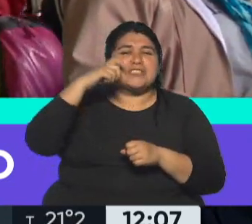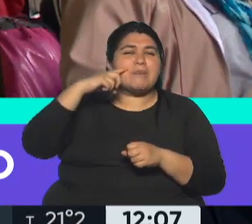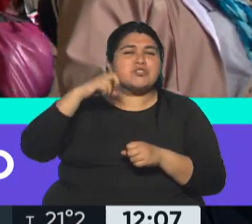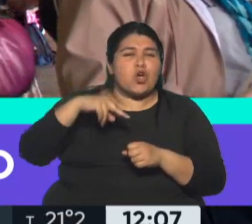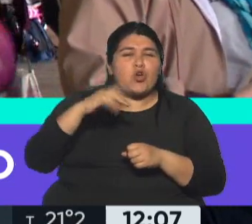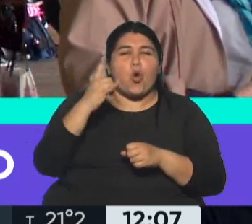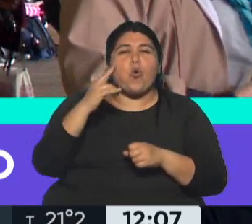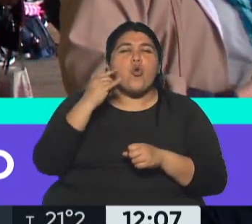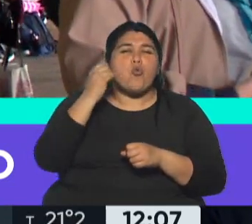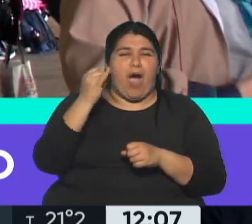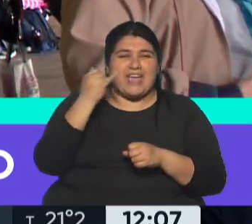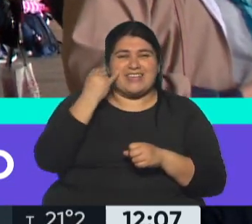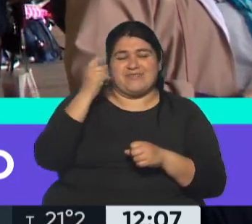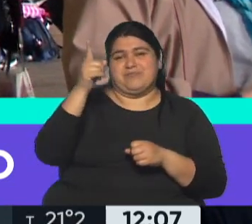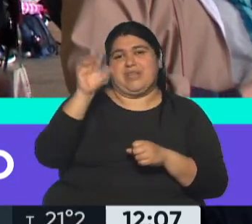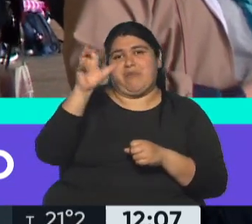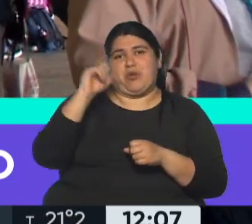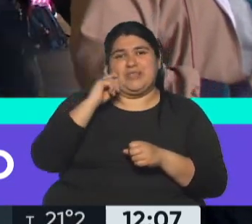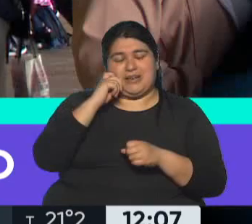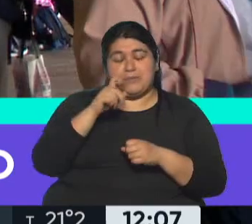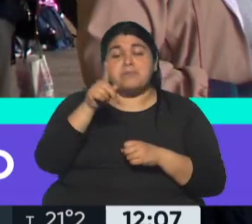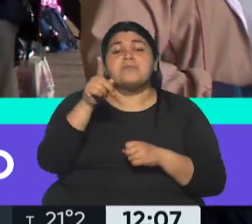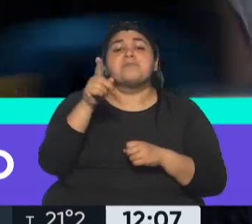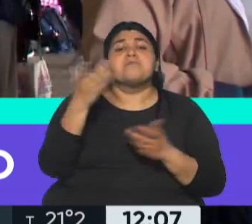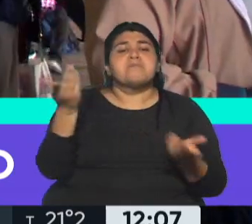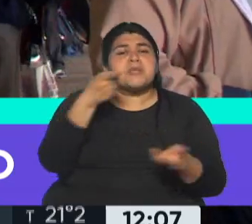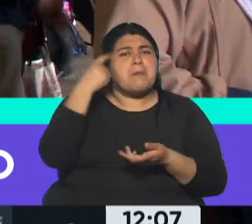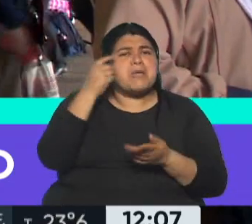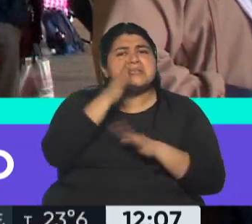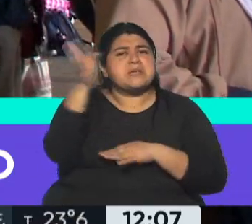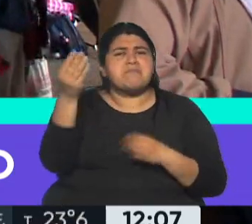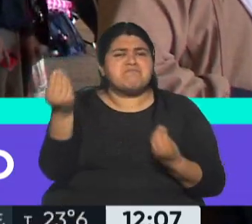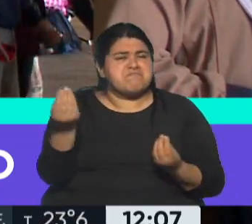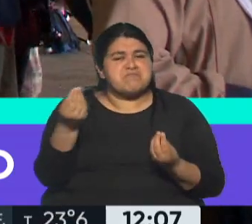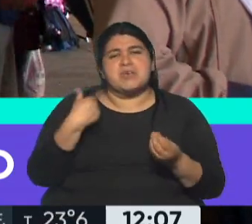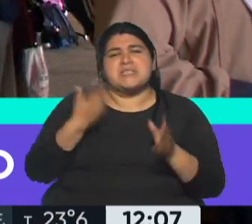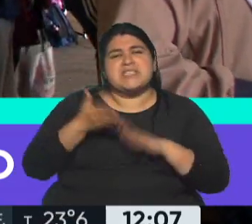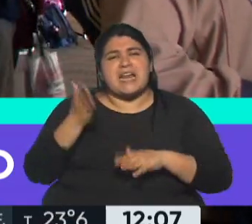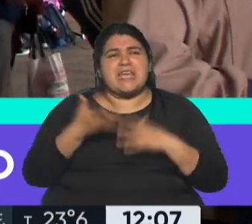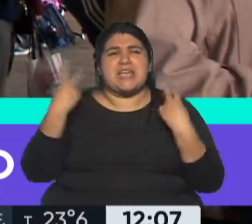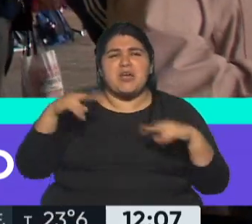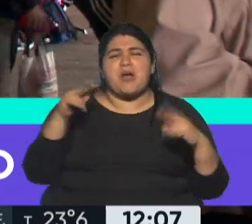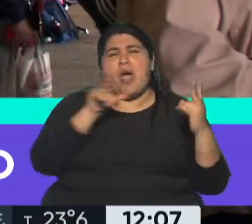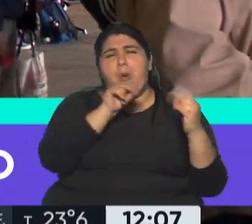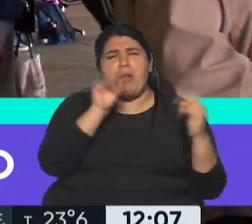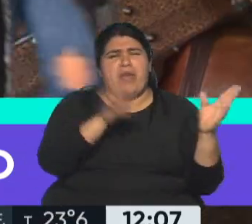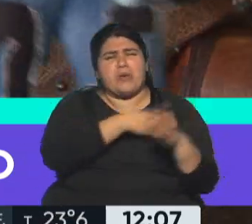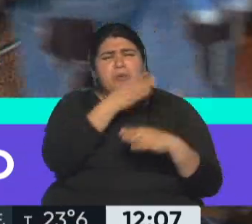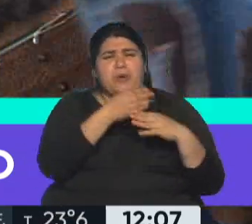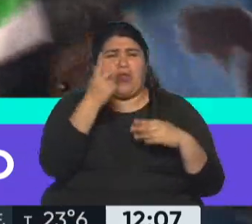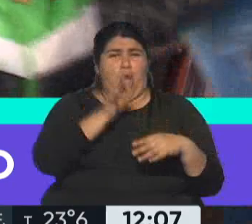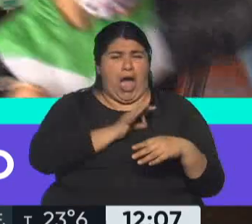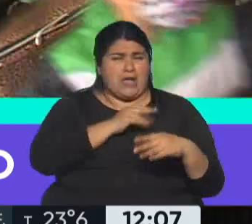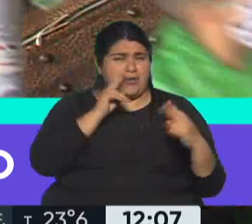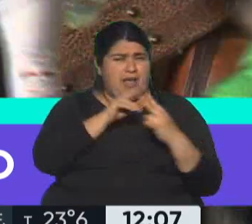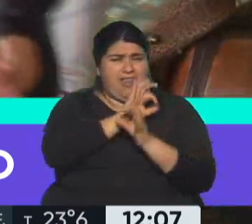amiga y un pequeño descanso que es necesario. ¿Qué piensan hacer allá? Y salir un poco, bueno, conversar, que hace más de 2 años que no nos vemos